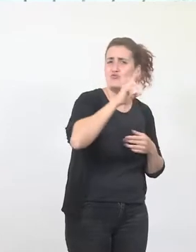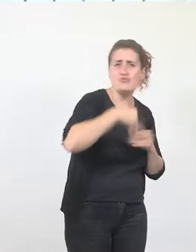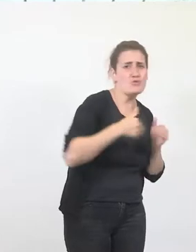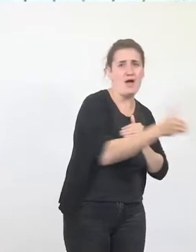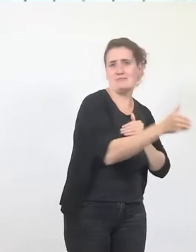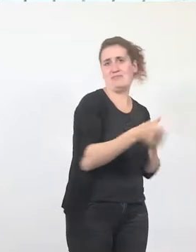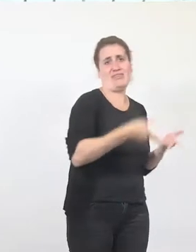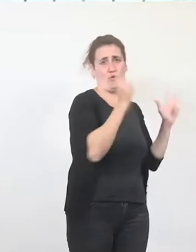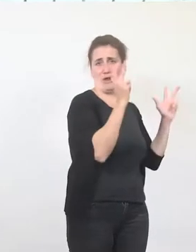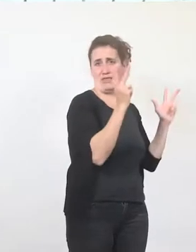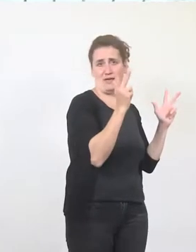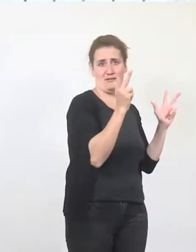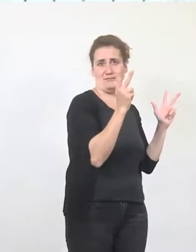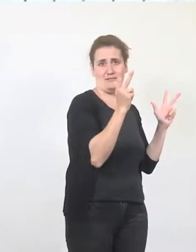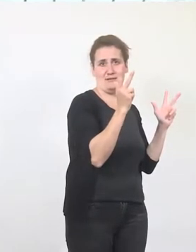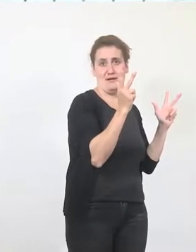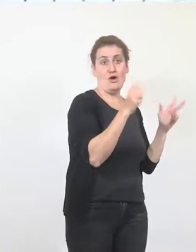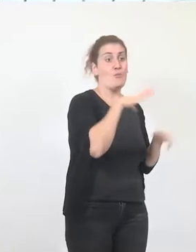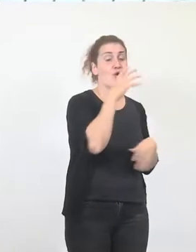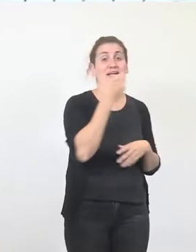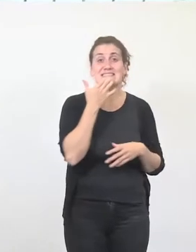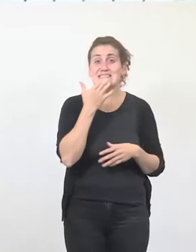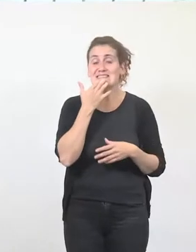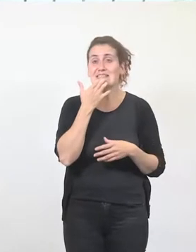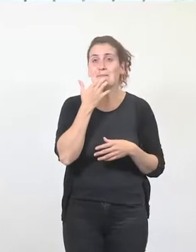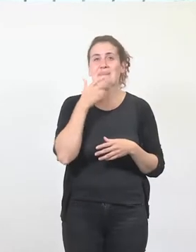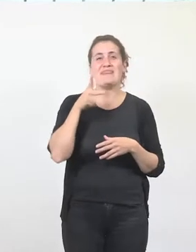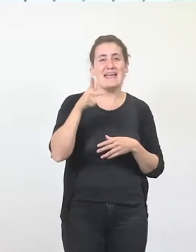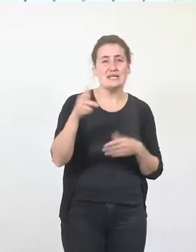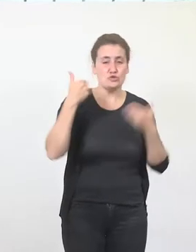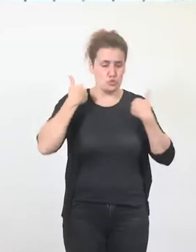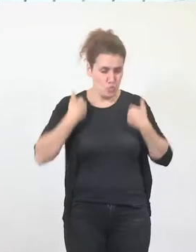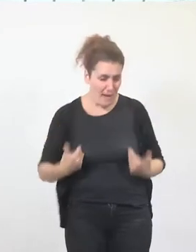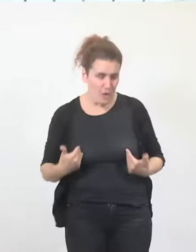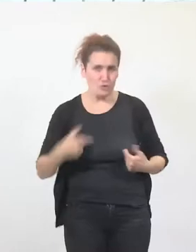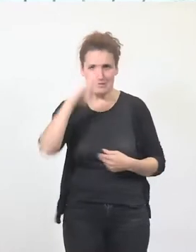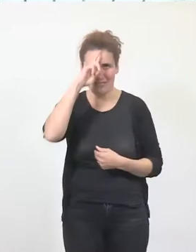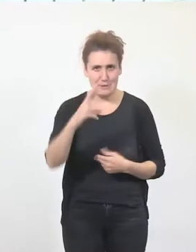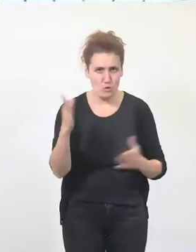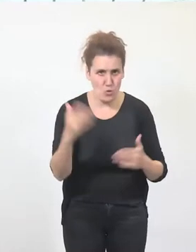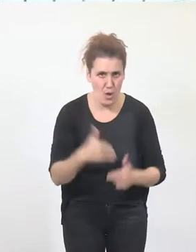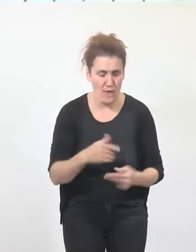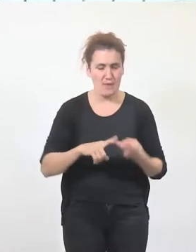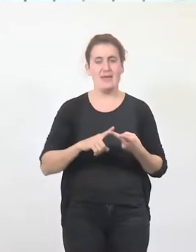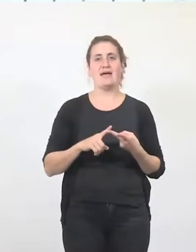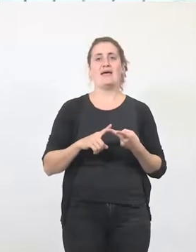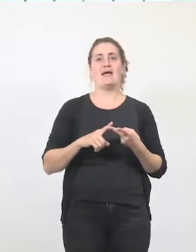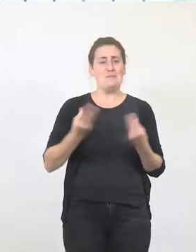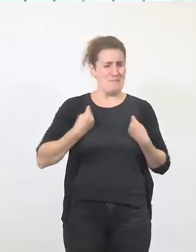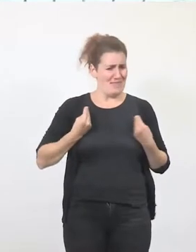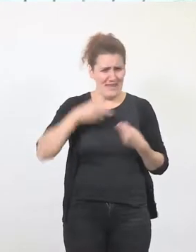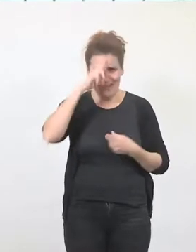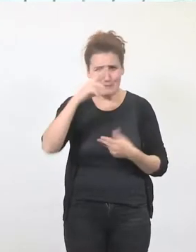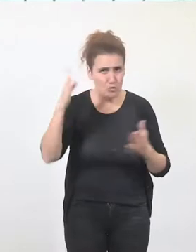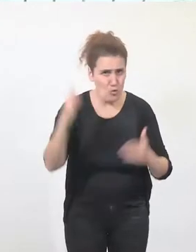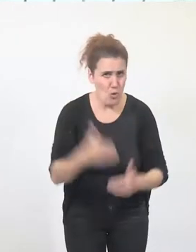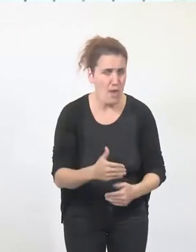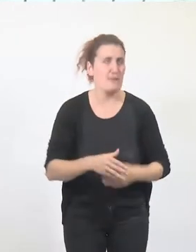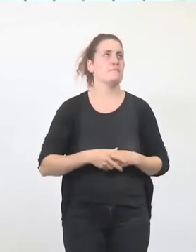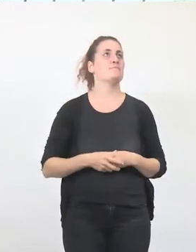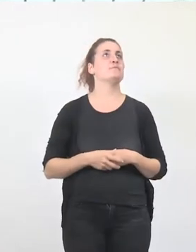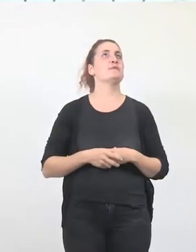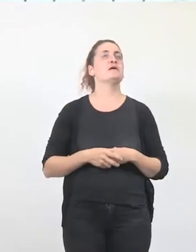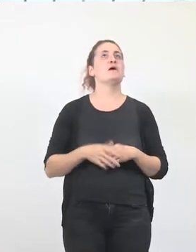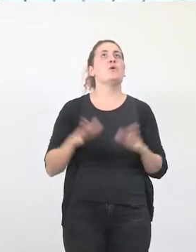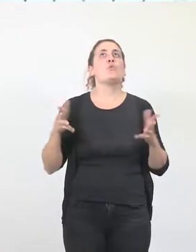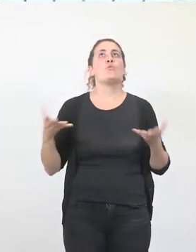democrático. Porque cuando no se respetan los derechos humanos, cuando no se respetan las vidas,